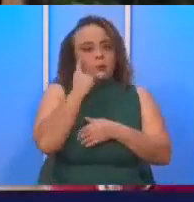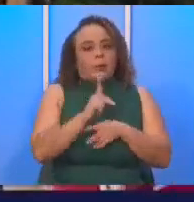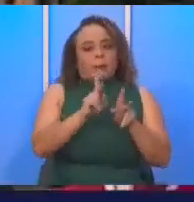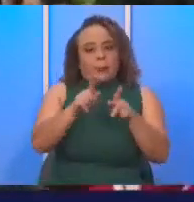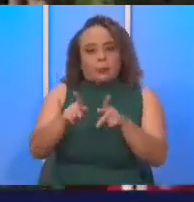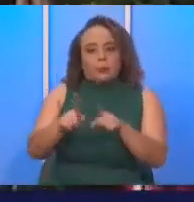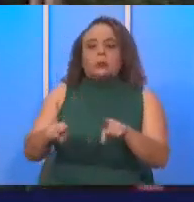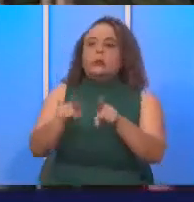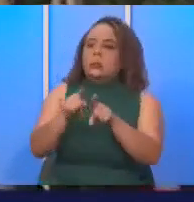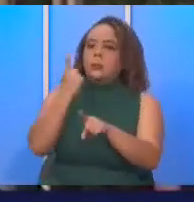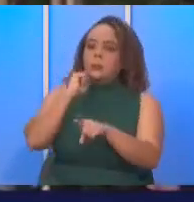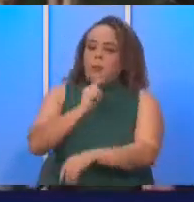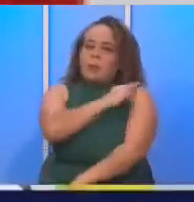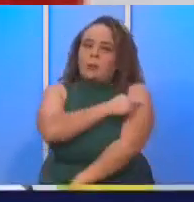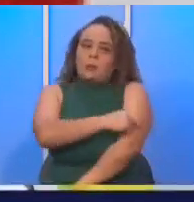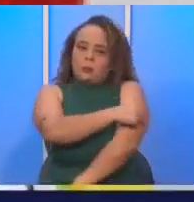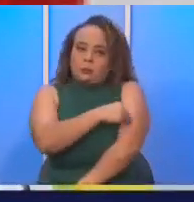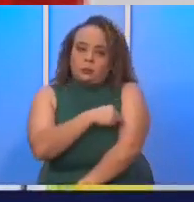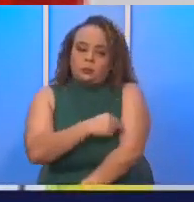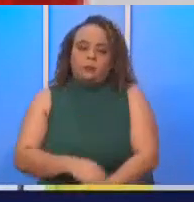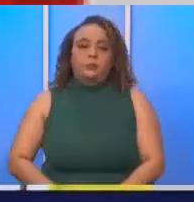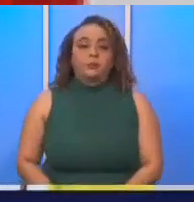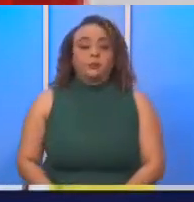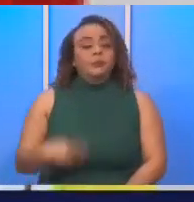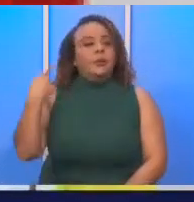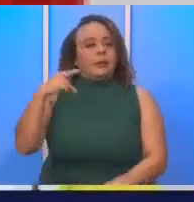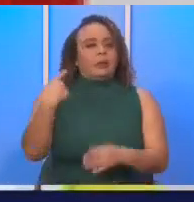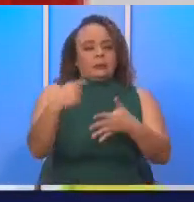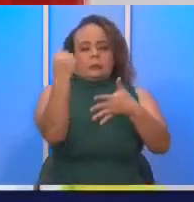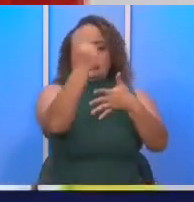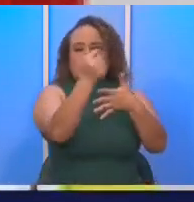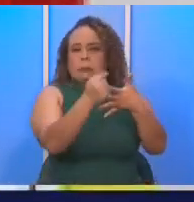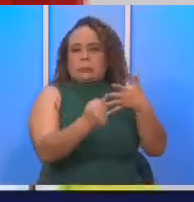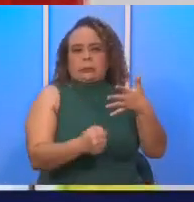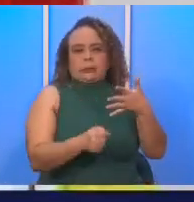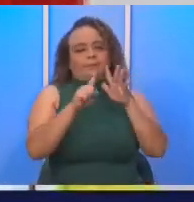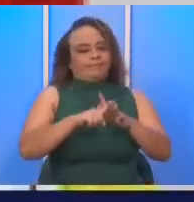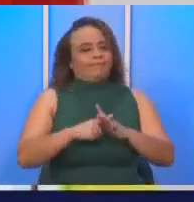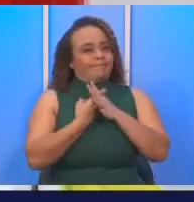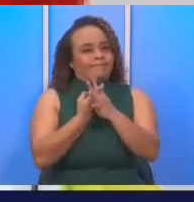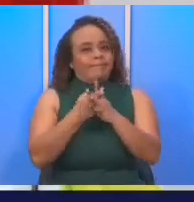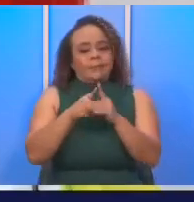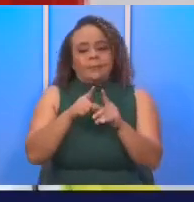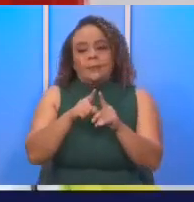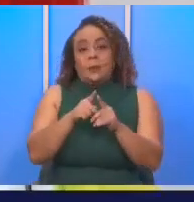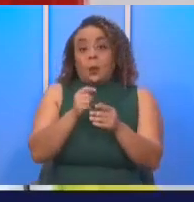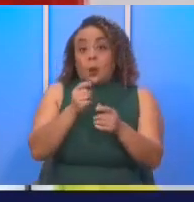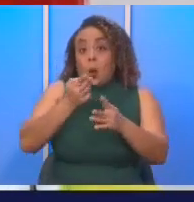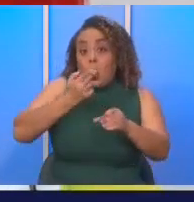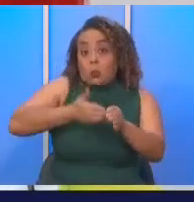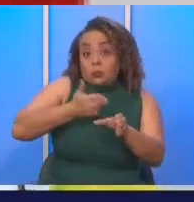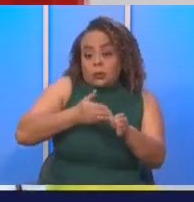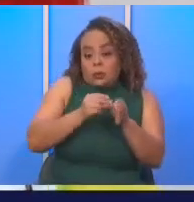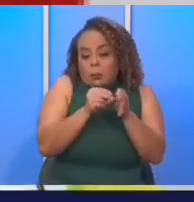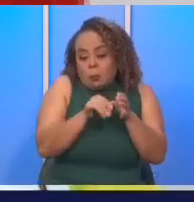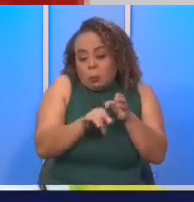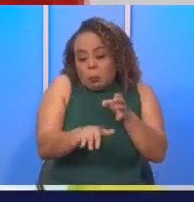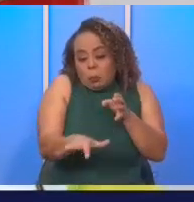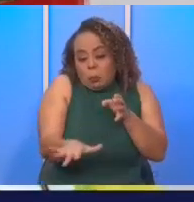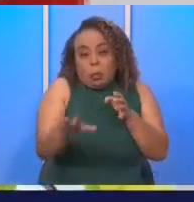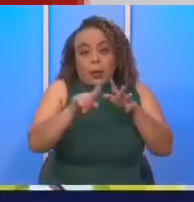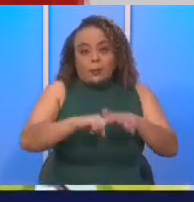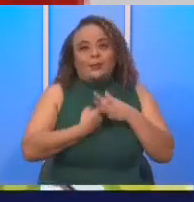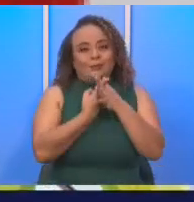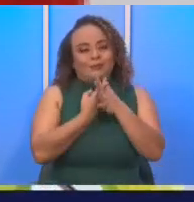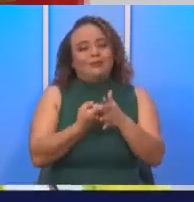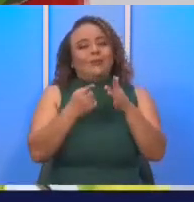pacientes, también para los paramédicos. Los riesgos son muchos, empezando bueno, desde un derrame de combustible, ¿verdad? Que es importante también asegurar